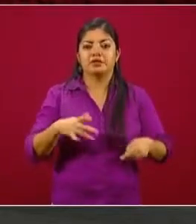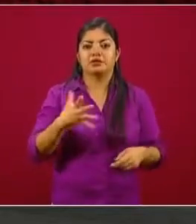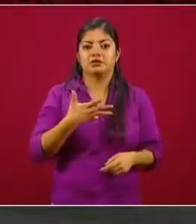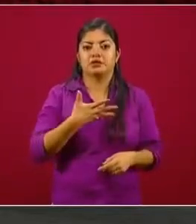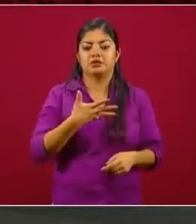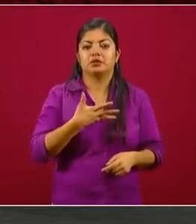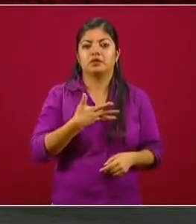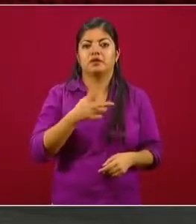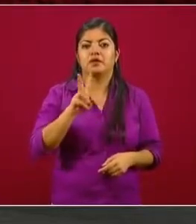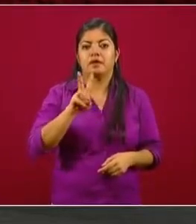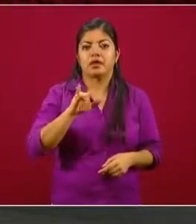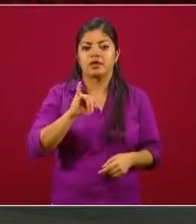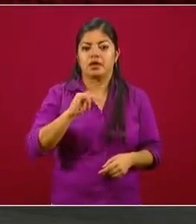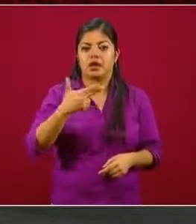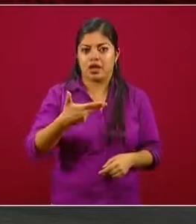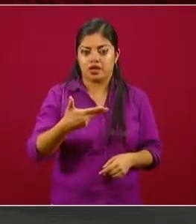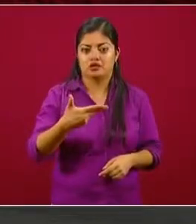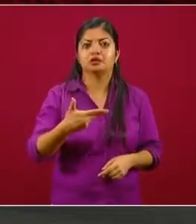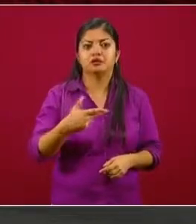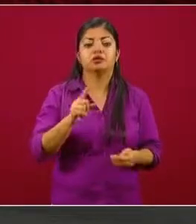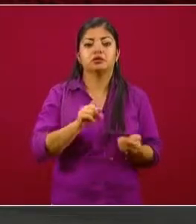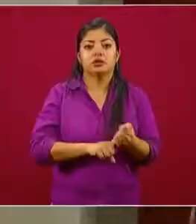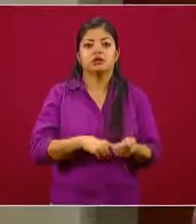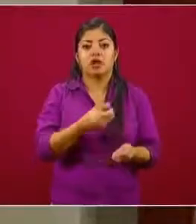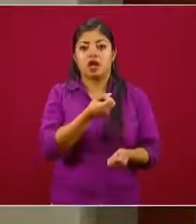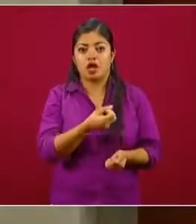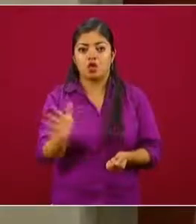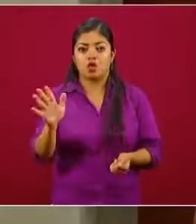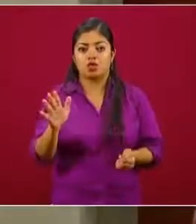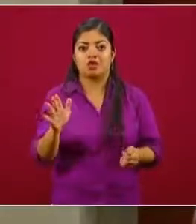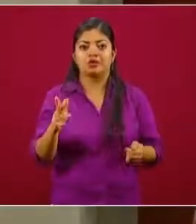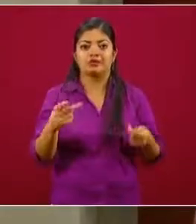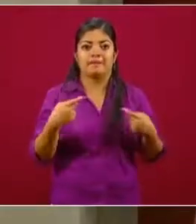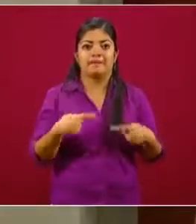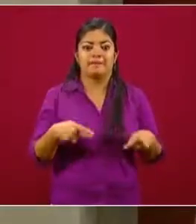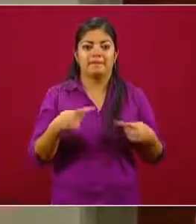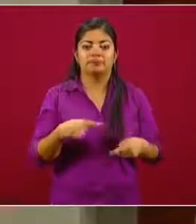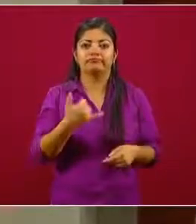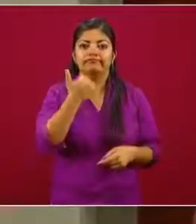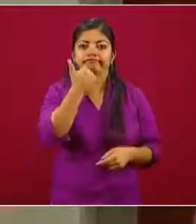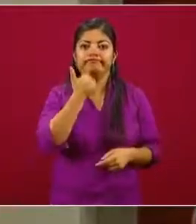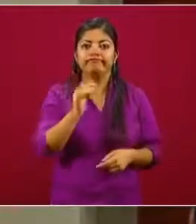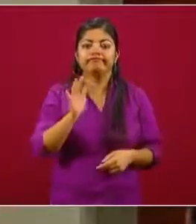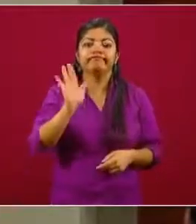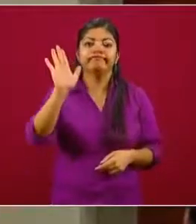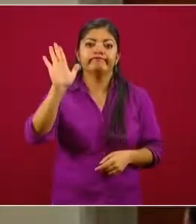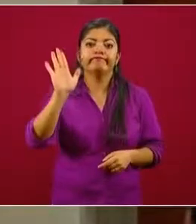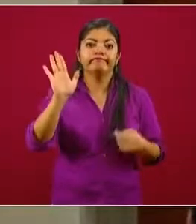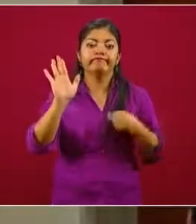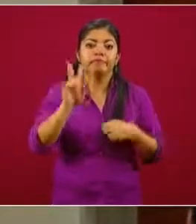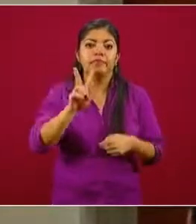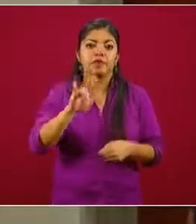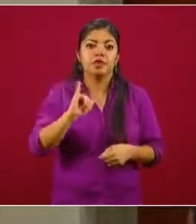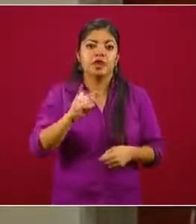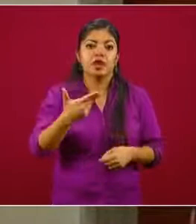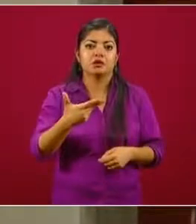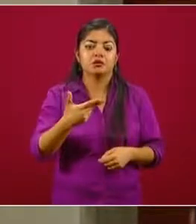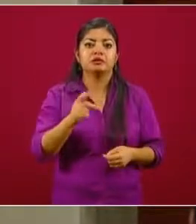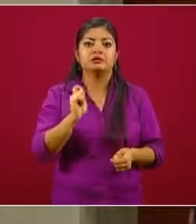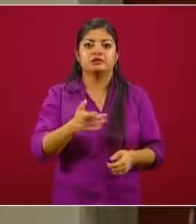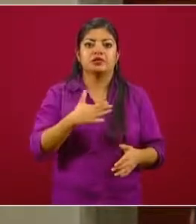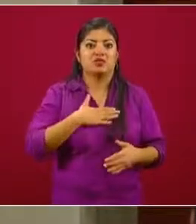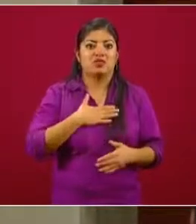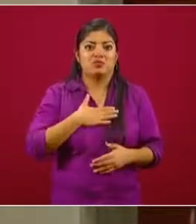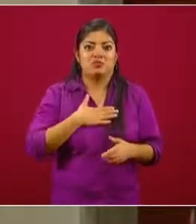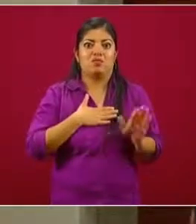VIH que en algunos casos han tenido que revelar su condición de seropositivos para poder ser considerados al inicio de la pandemia como población